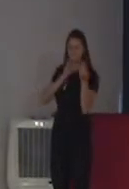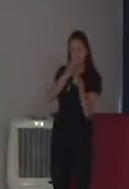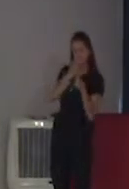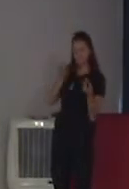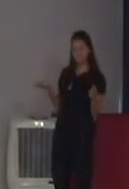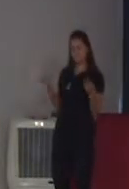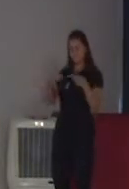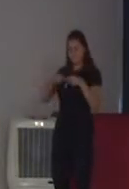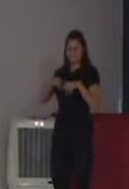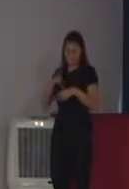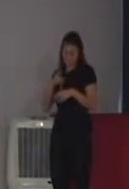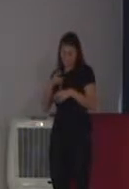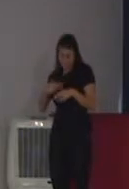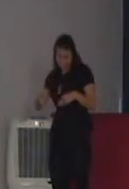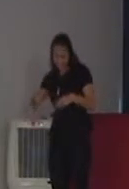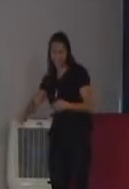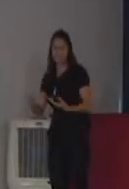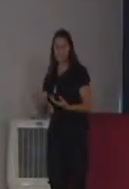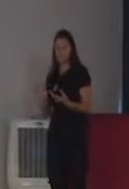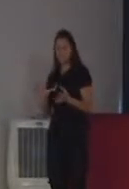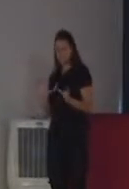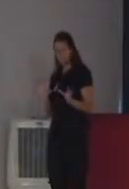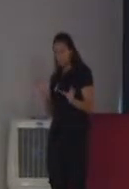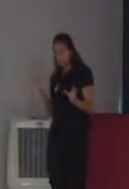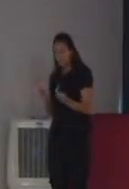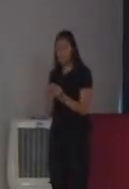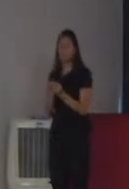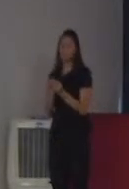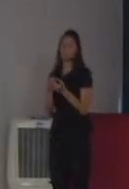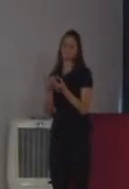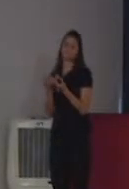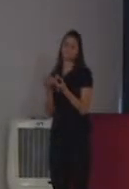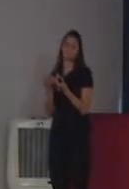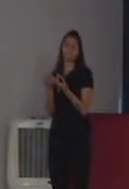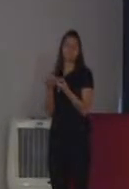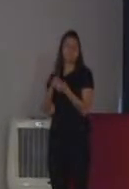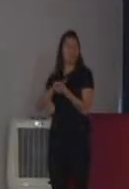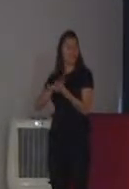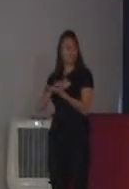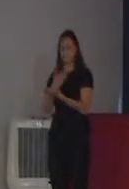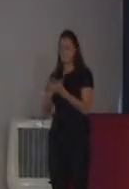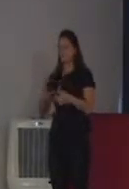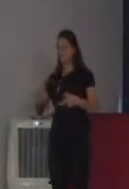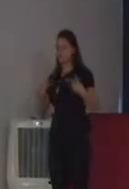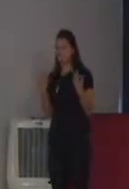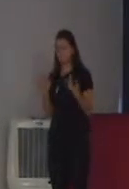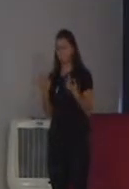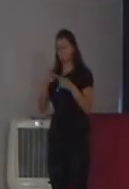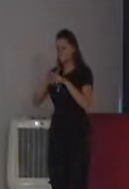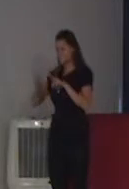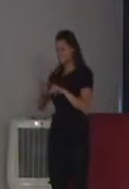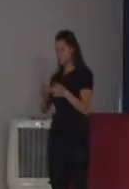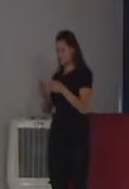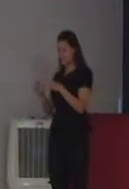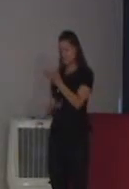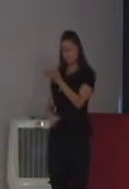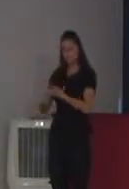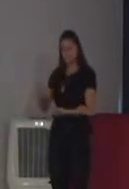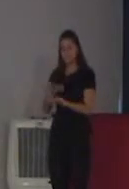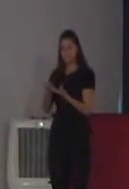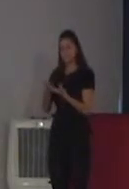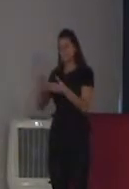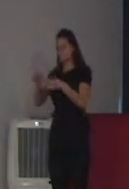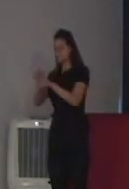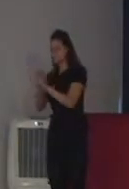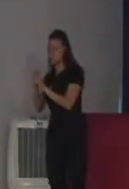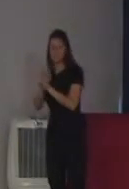la vida. Y eso configura otro tipo de relaciones, no solamente entre las sociedades, entre los sectores, sino también entre las